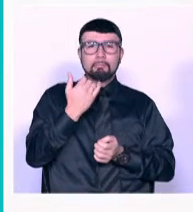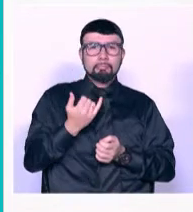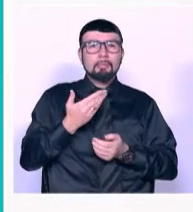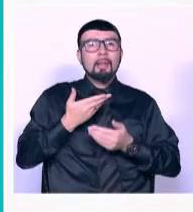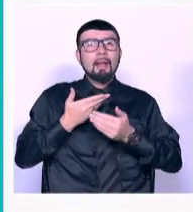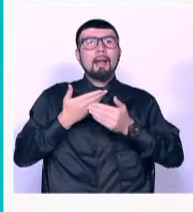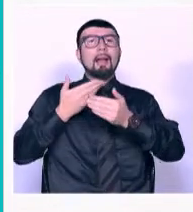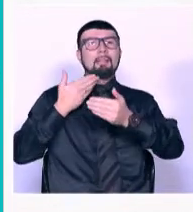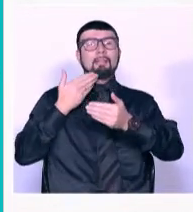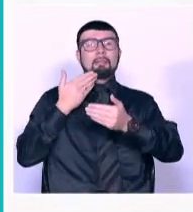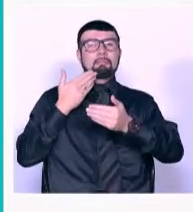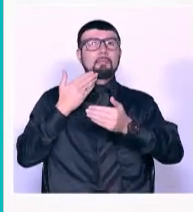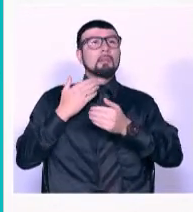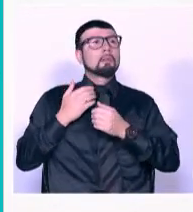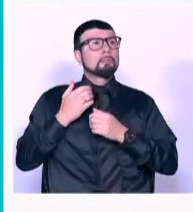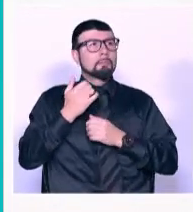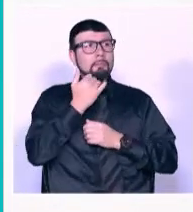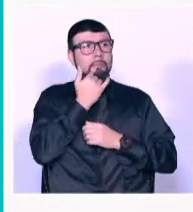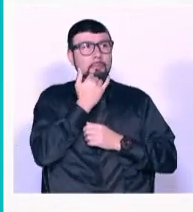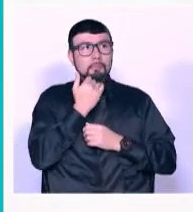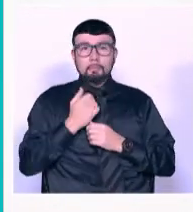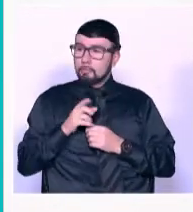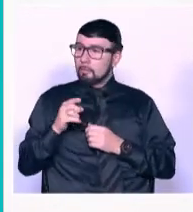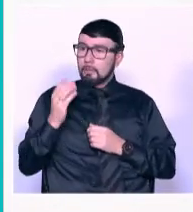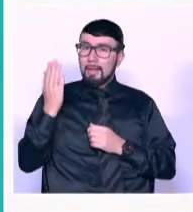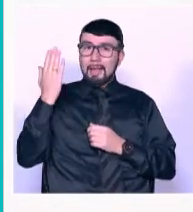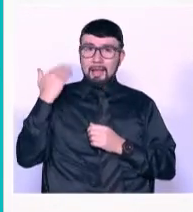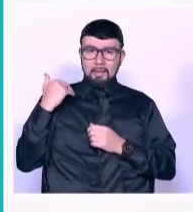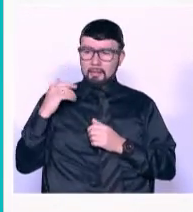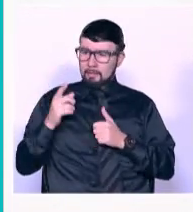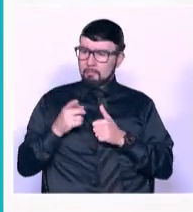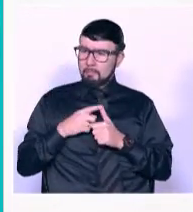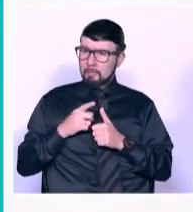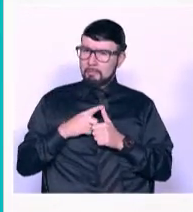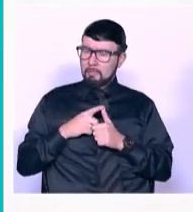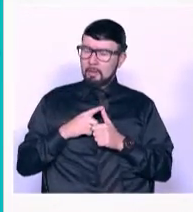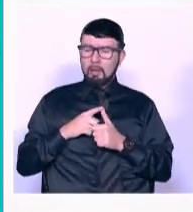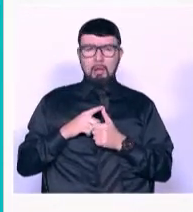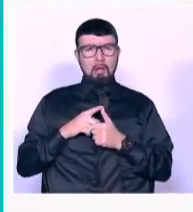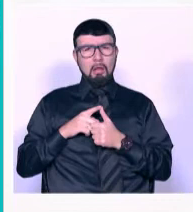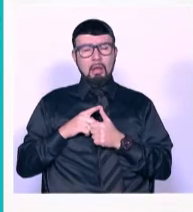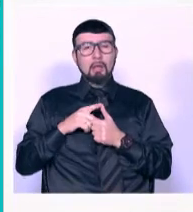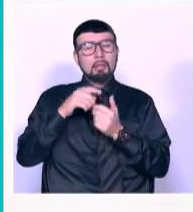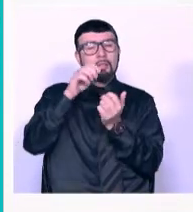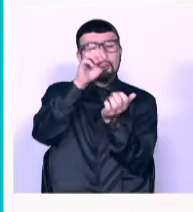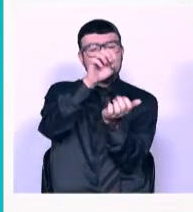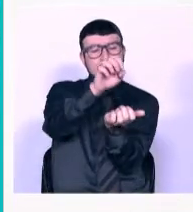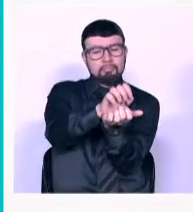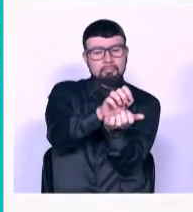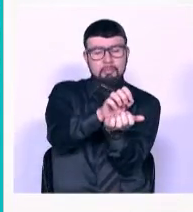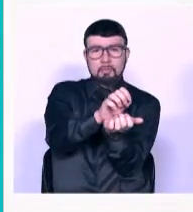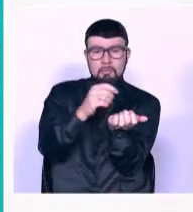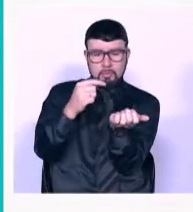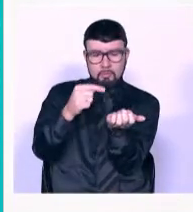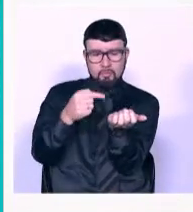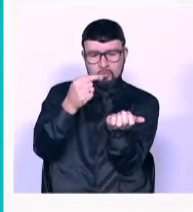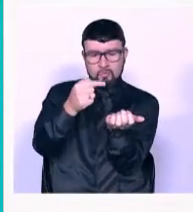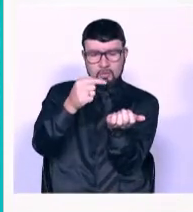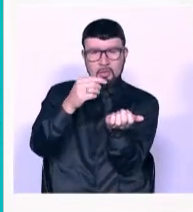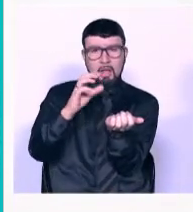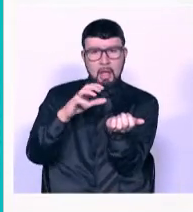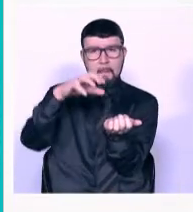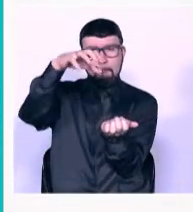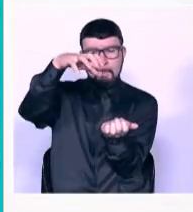atrás. Cuando veíamos la primera diapositiva, se veía que estaba el disco articular separando y